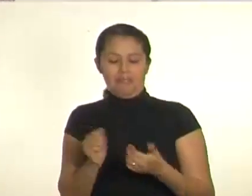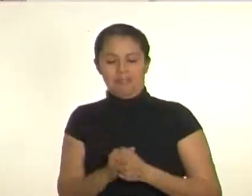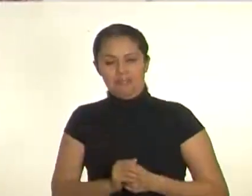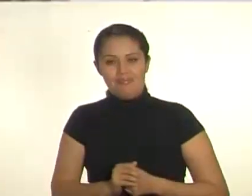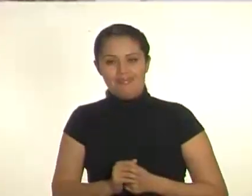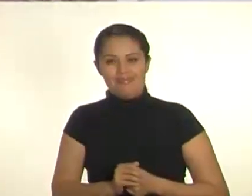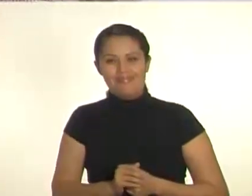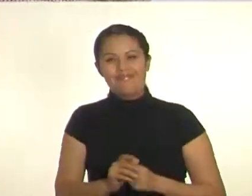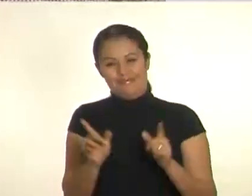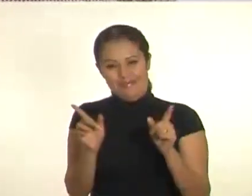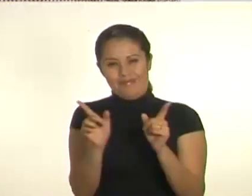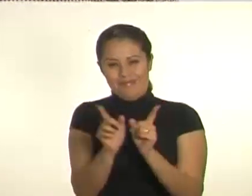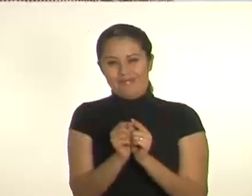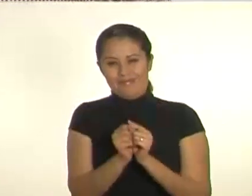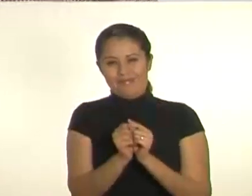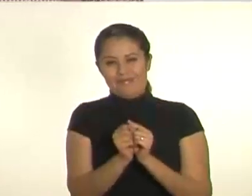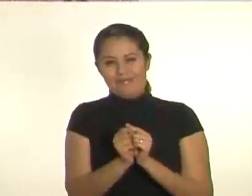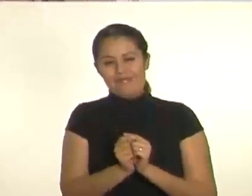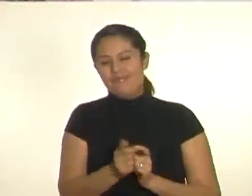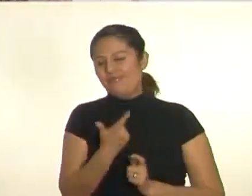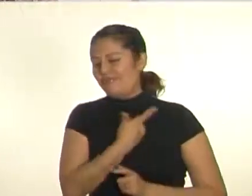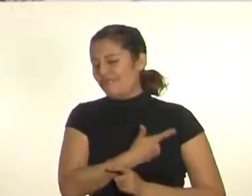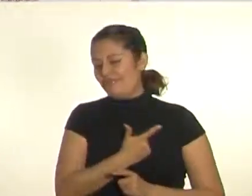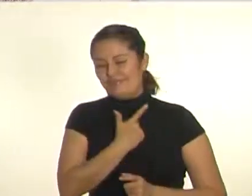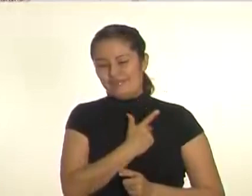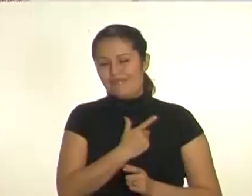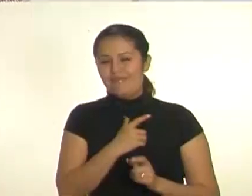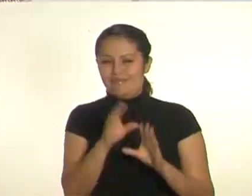chicos, ha sido todo por hoy. Fue un gusto